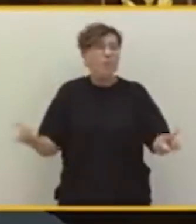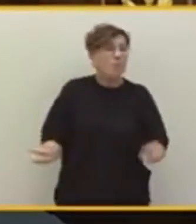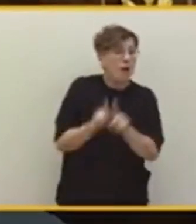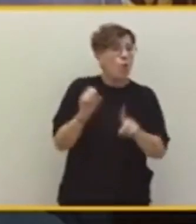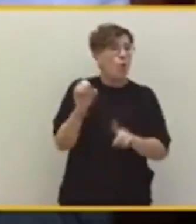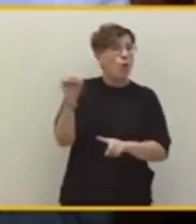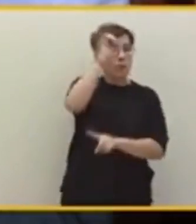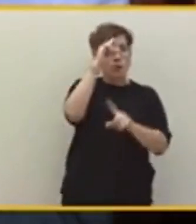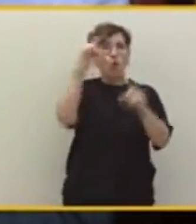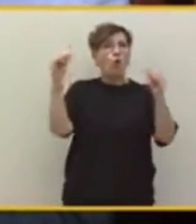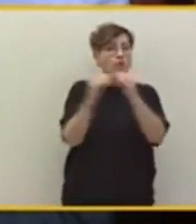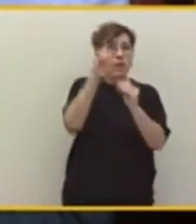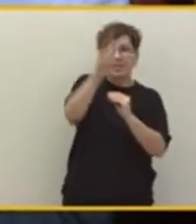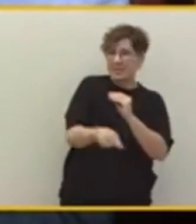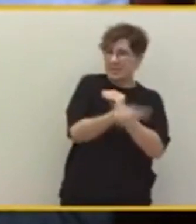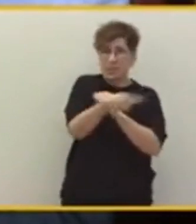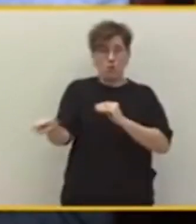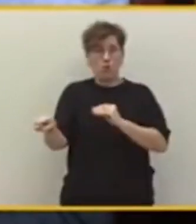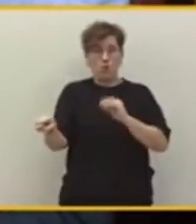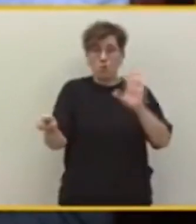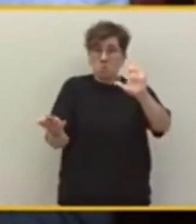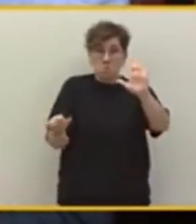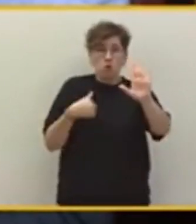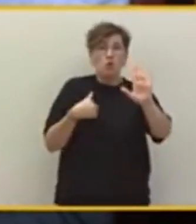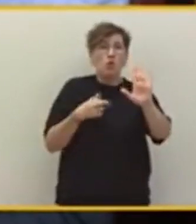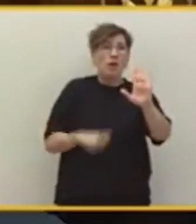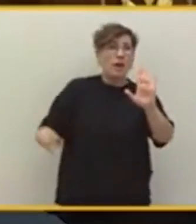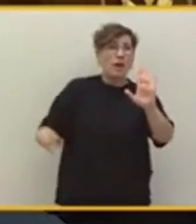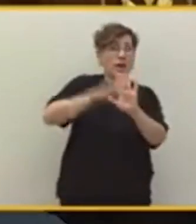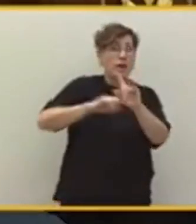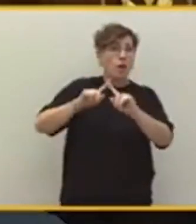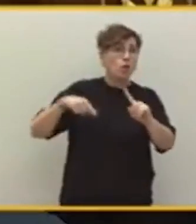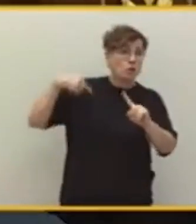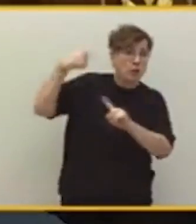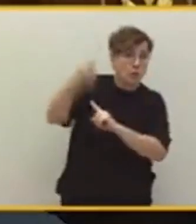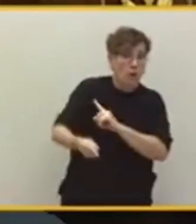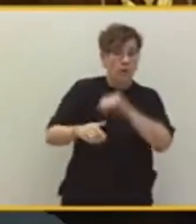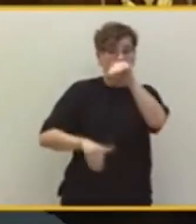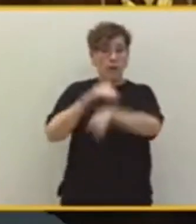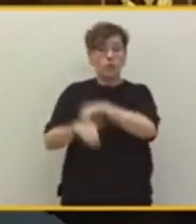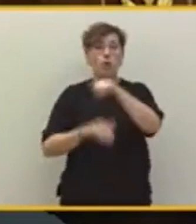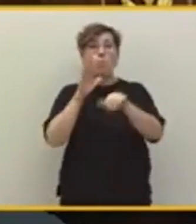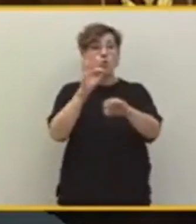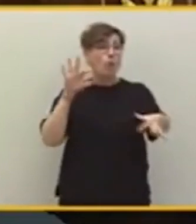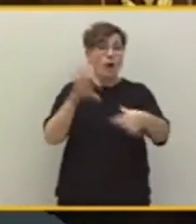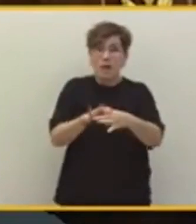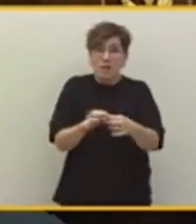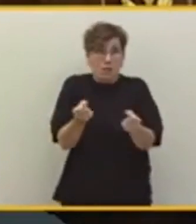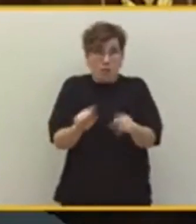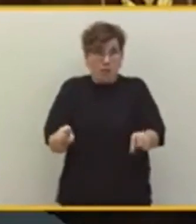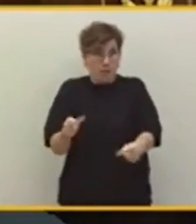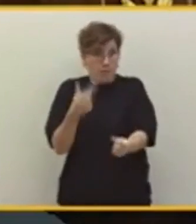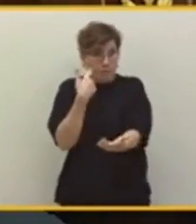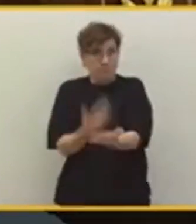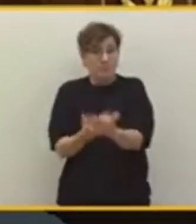piensen. No me recrearé en las consecuencias electorales de sus alianzas. Está a la vista que electoralmente no